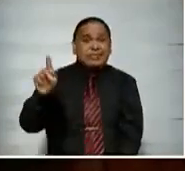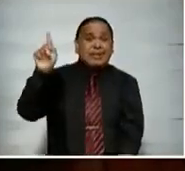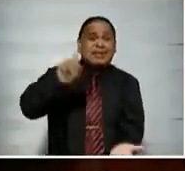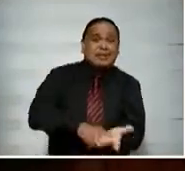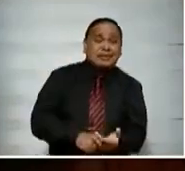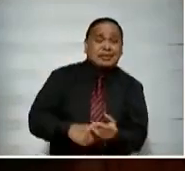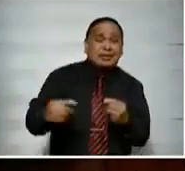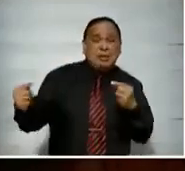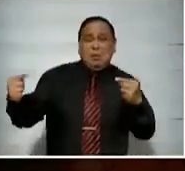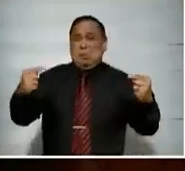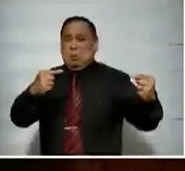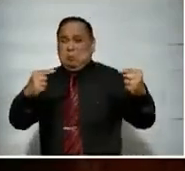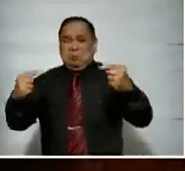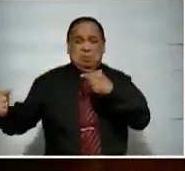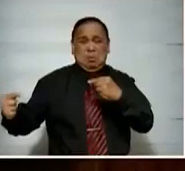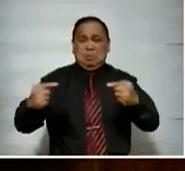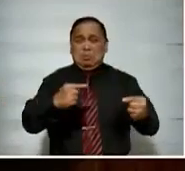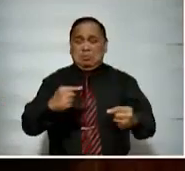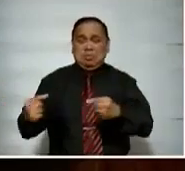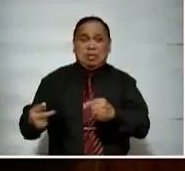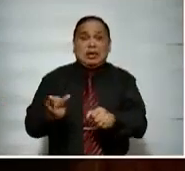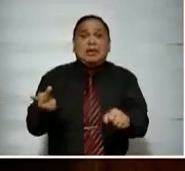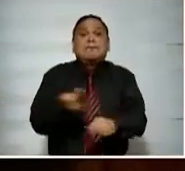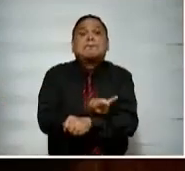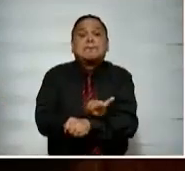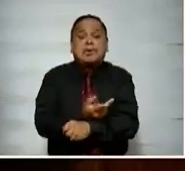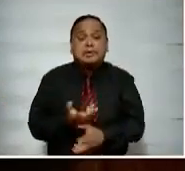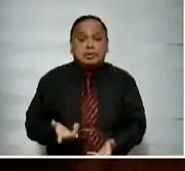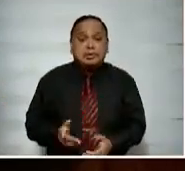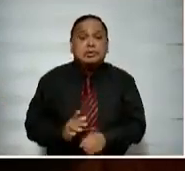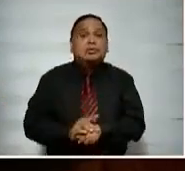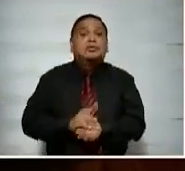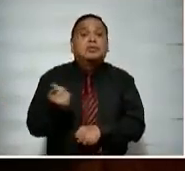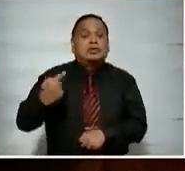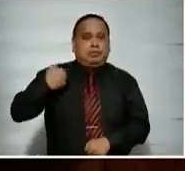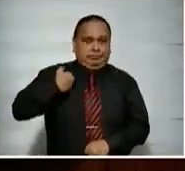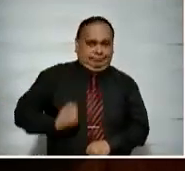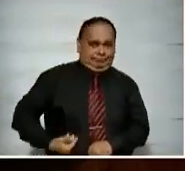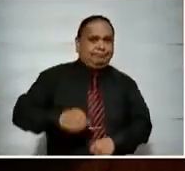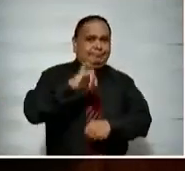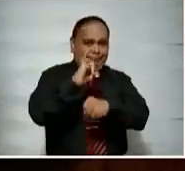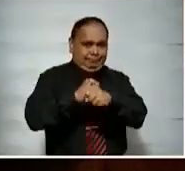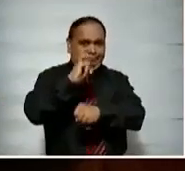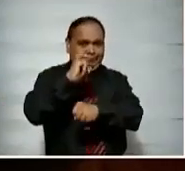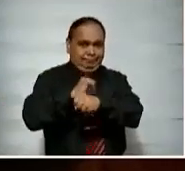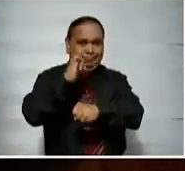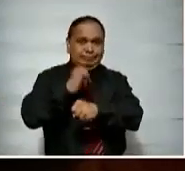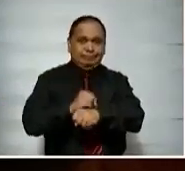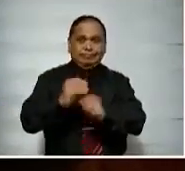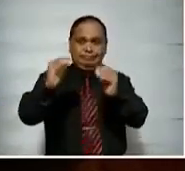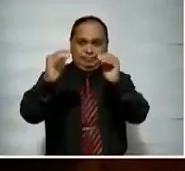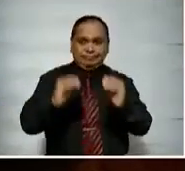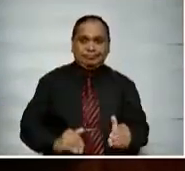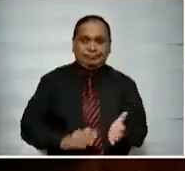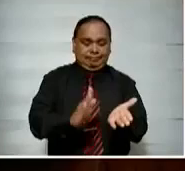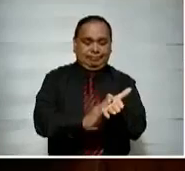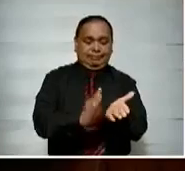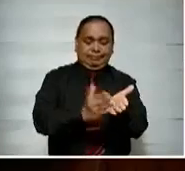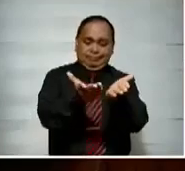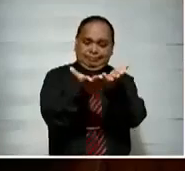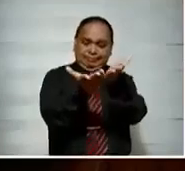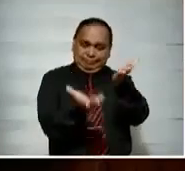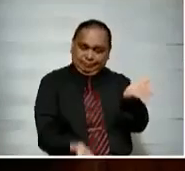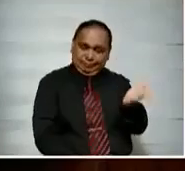ITAM, yo no sé en qué paró y quiero investigarlo, porque al parecer le iban a quitar lo de la, pues, la